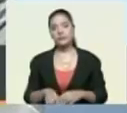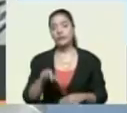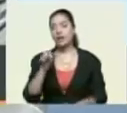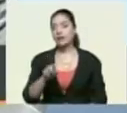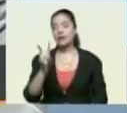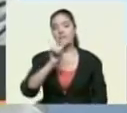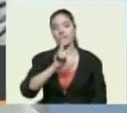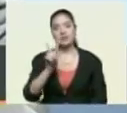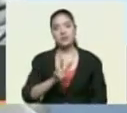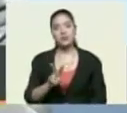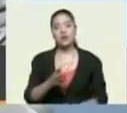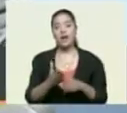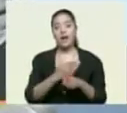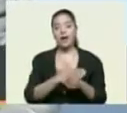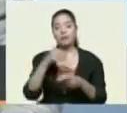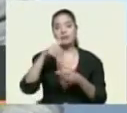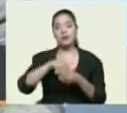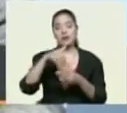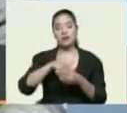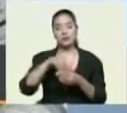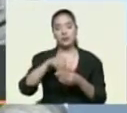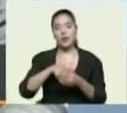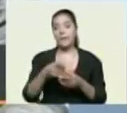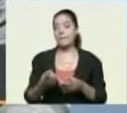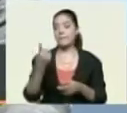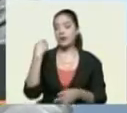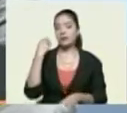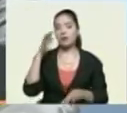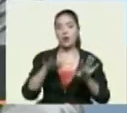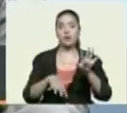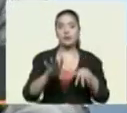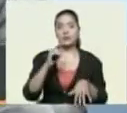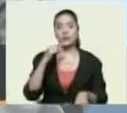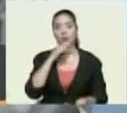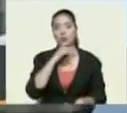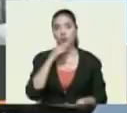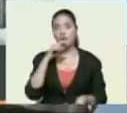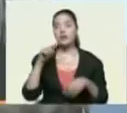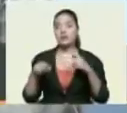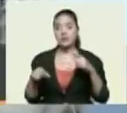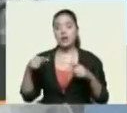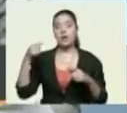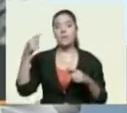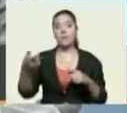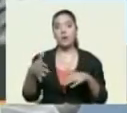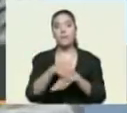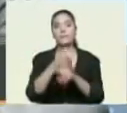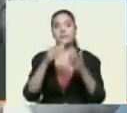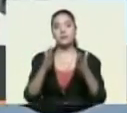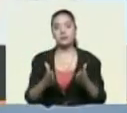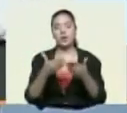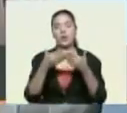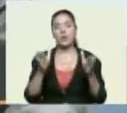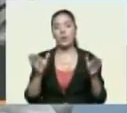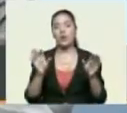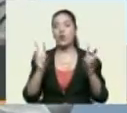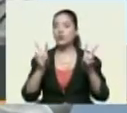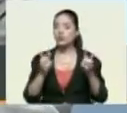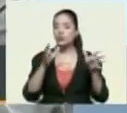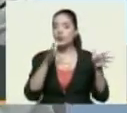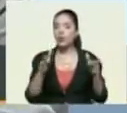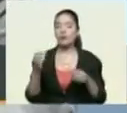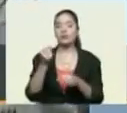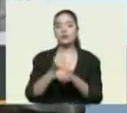Venezuela previo a un evento electoral el pasado 15 de octubre y posterior a ello, el Ministerio Público en esta nueva